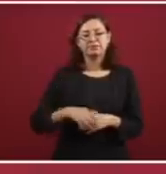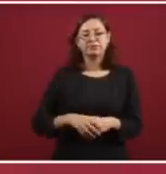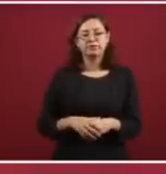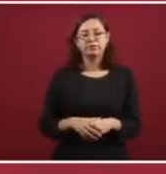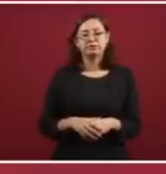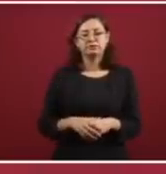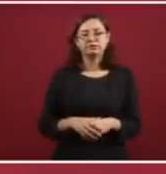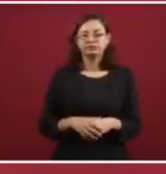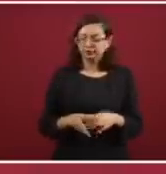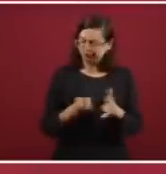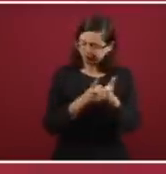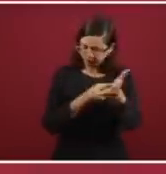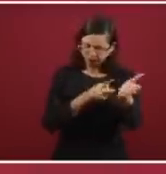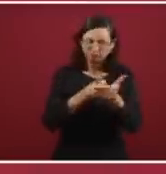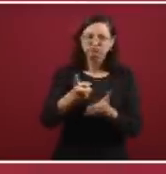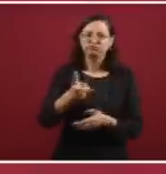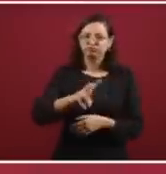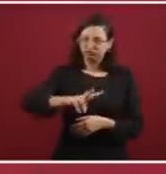que sea un derecho